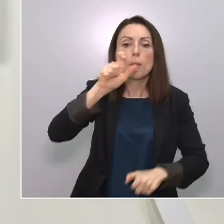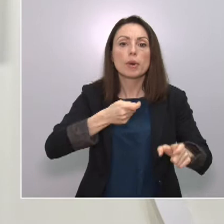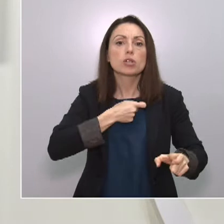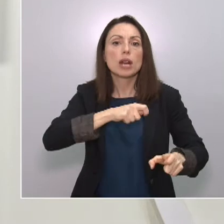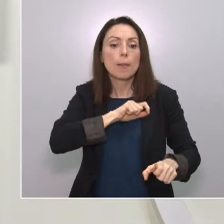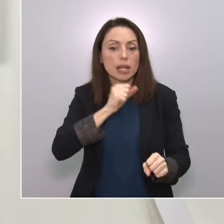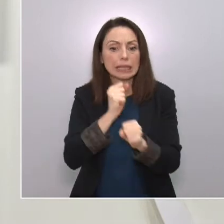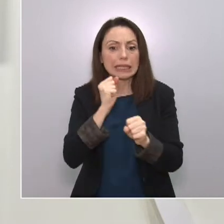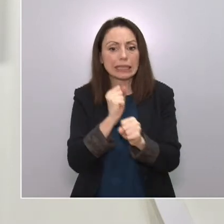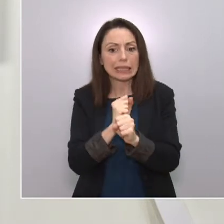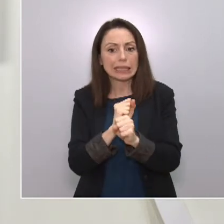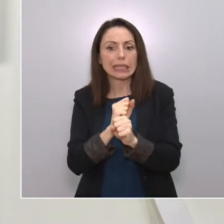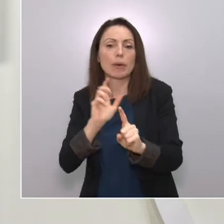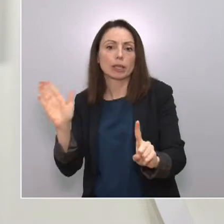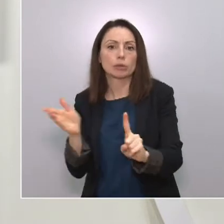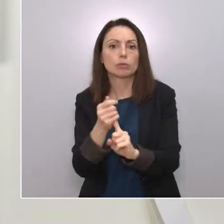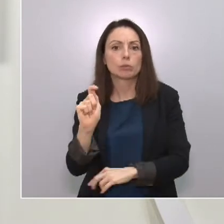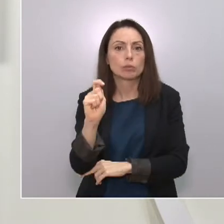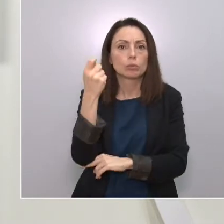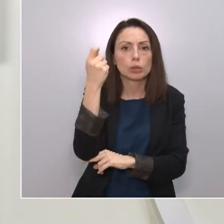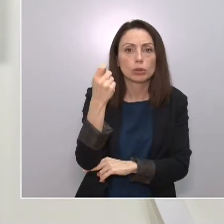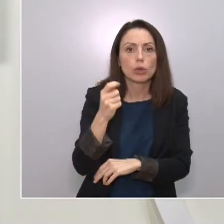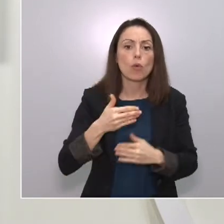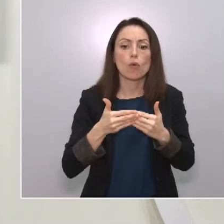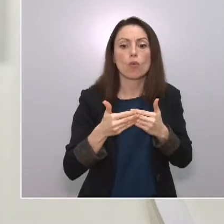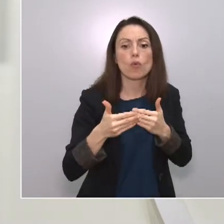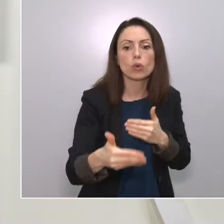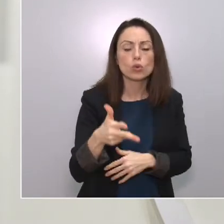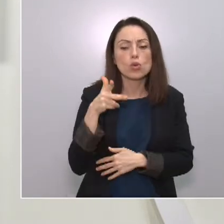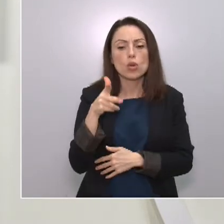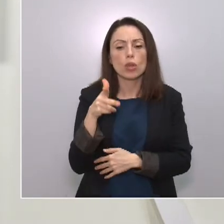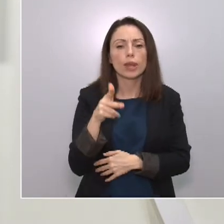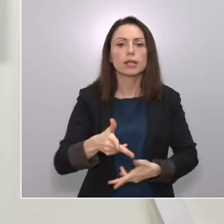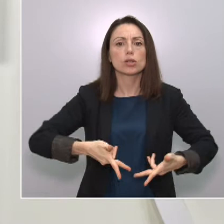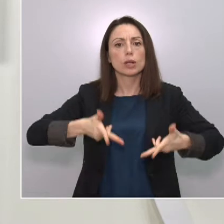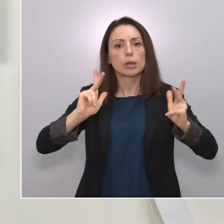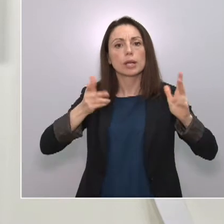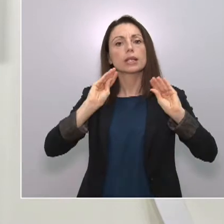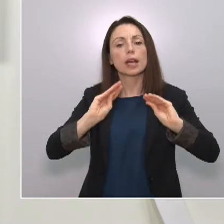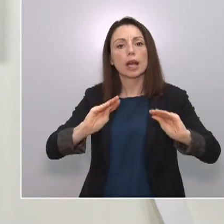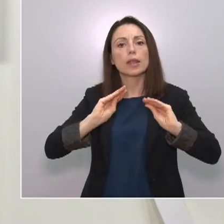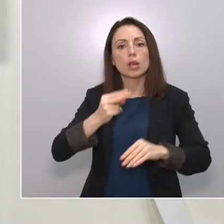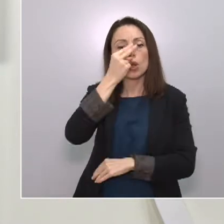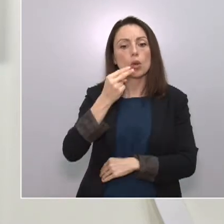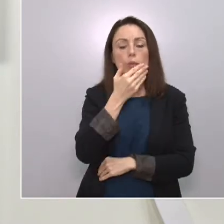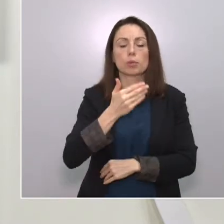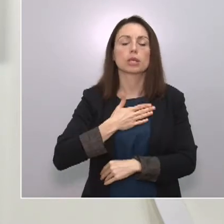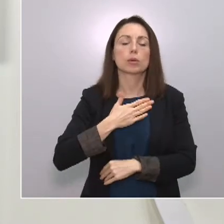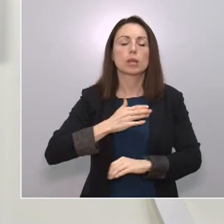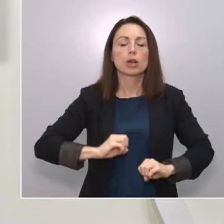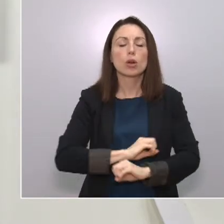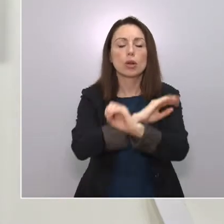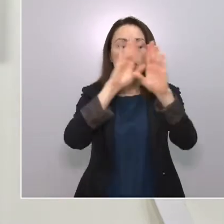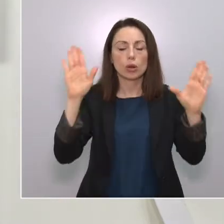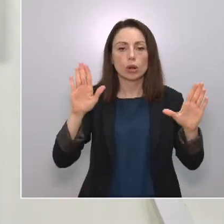su empleo, sus perspectivas de futuro, sus derechos y sus libertades. Mi compromiso es claro. Con